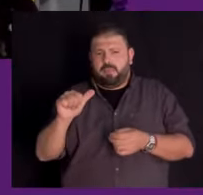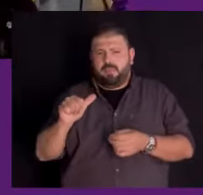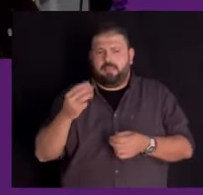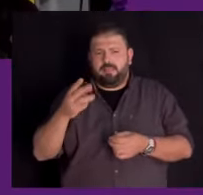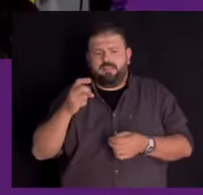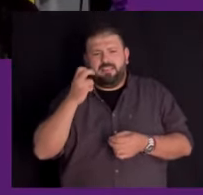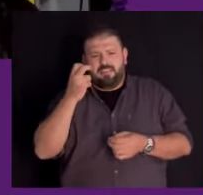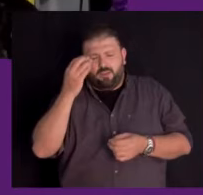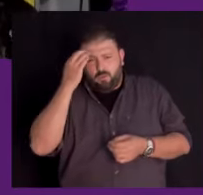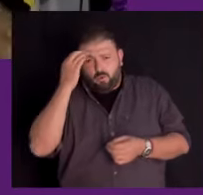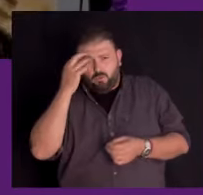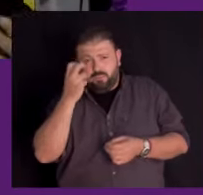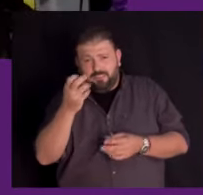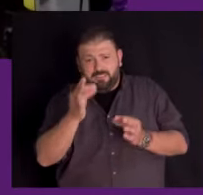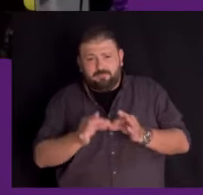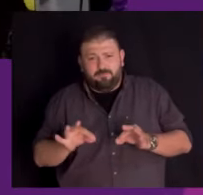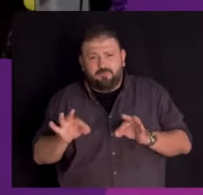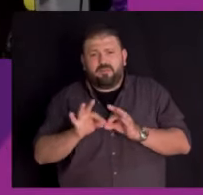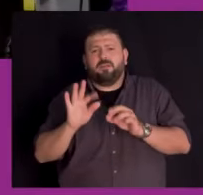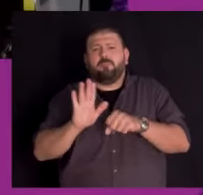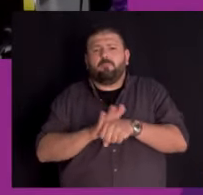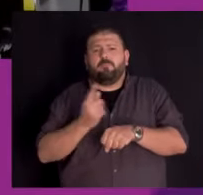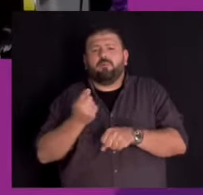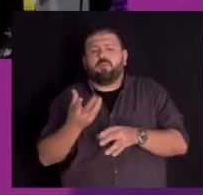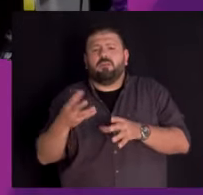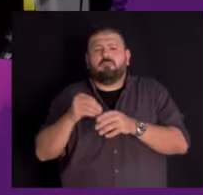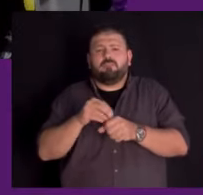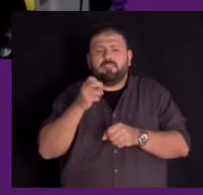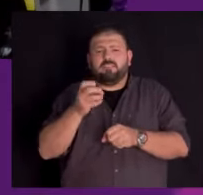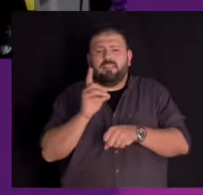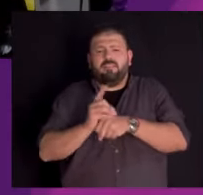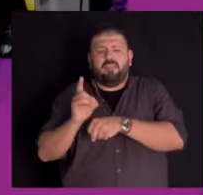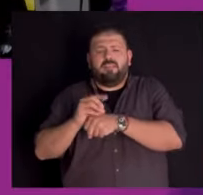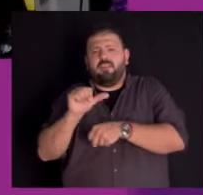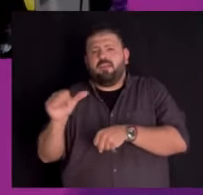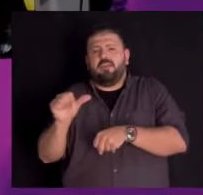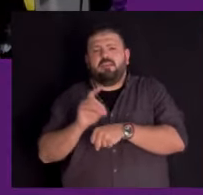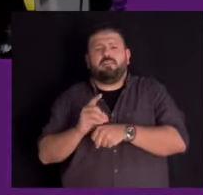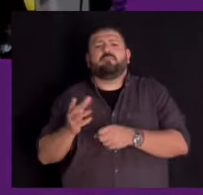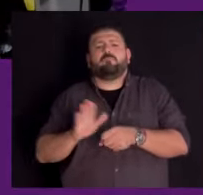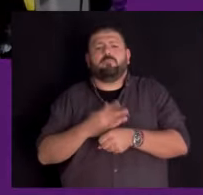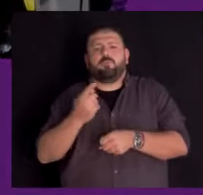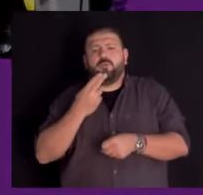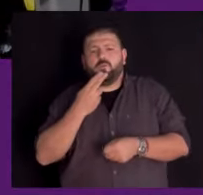esta importancia y por qué hay que incluirlos también en nuestro día a día.